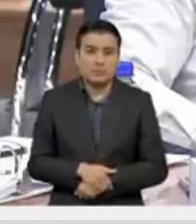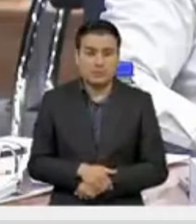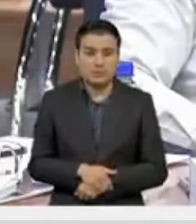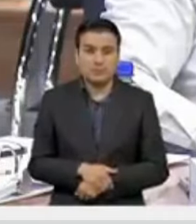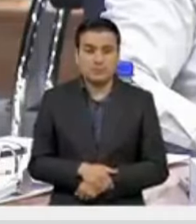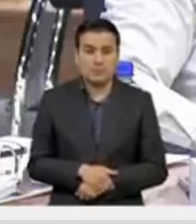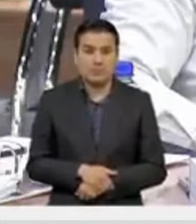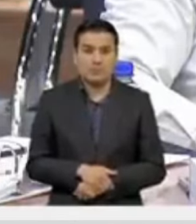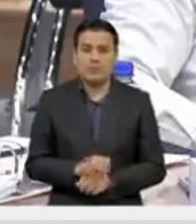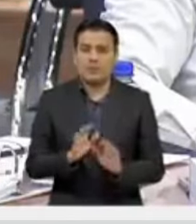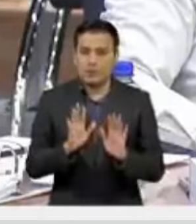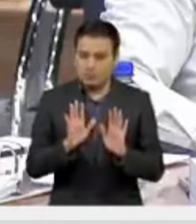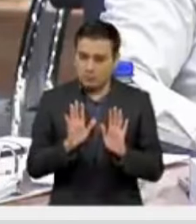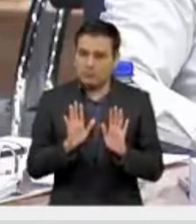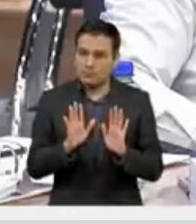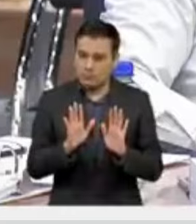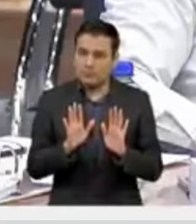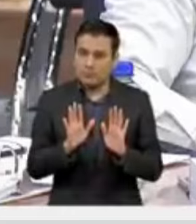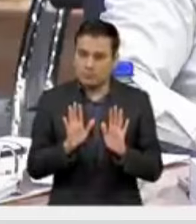No quisiera dejar